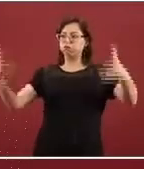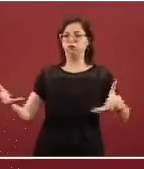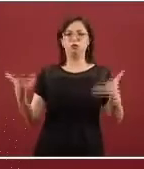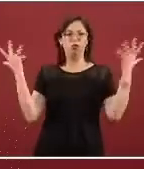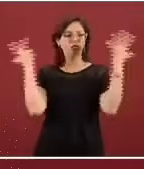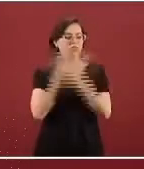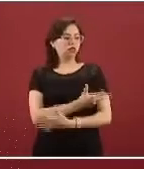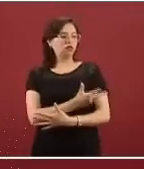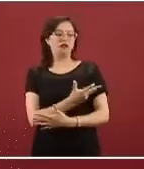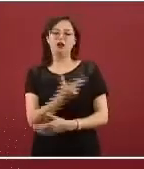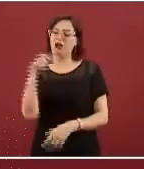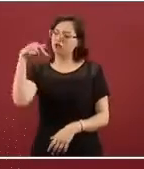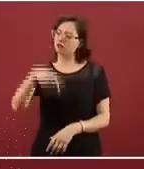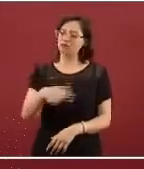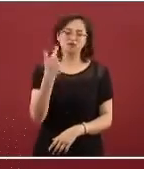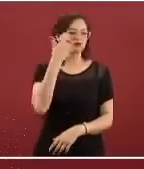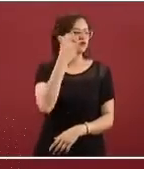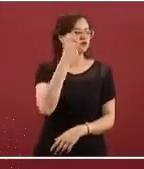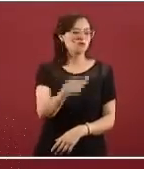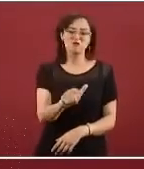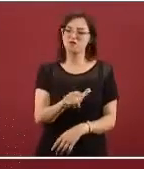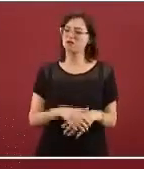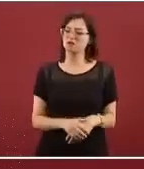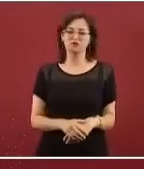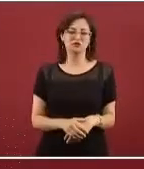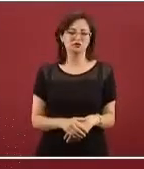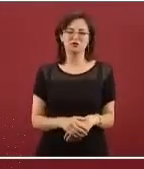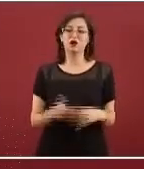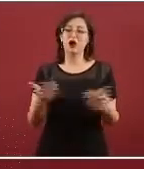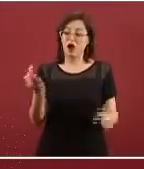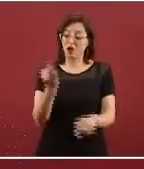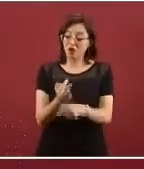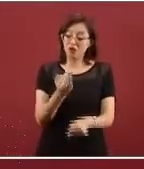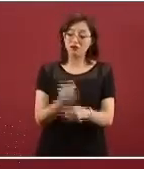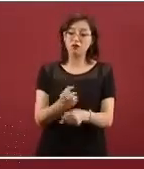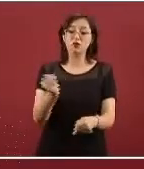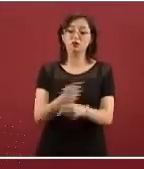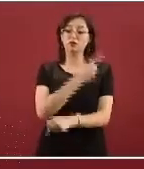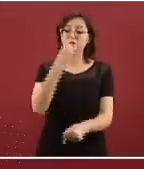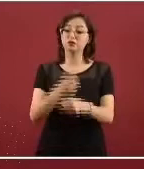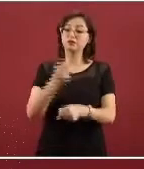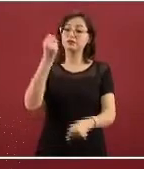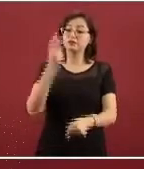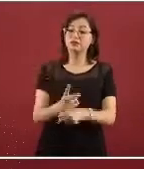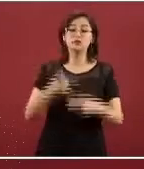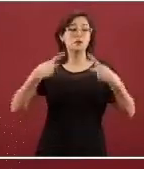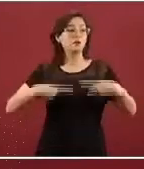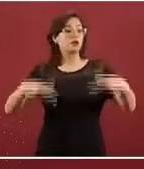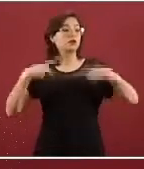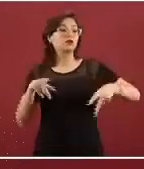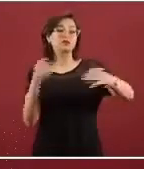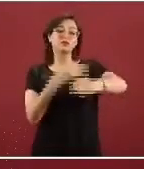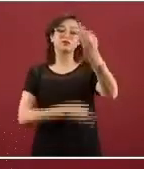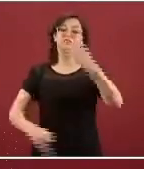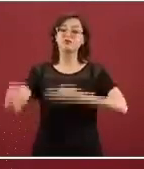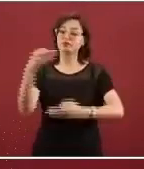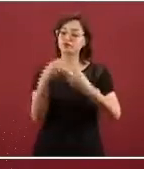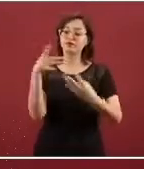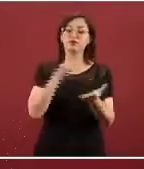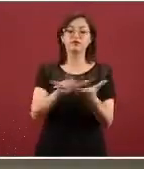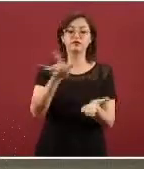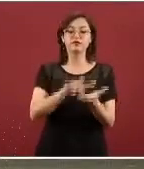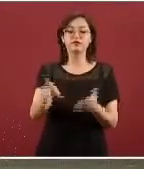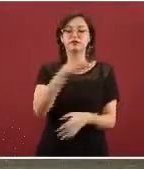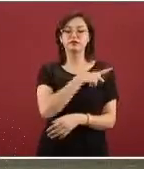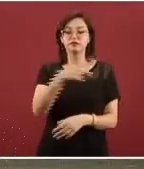momento. No hay duda alguna, este es el momento y todos y todas los miembros de la sociedad se tienen que sumar. Cuando